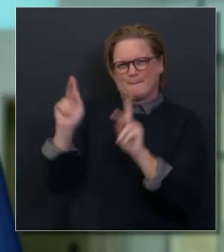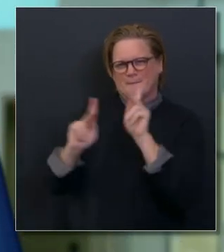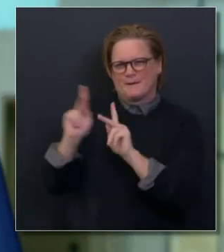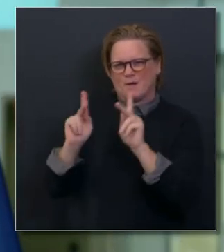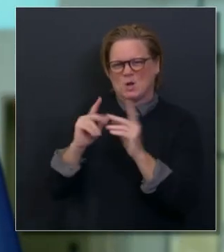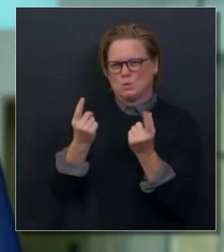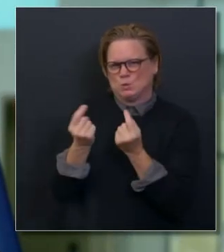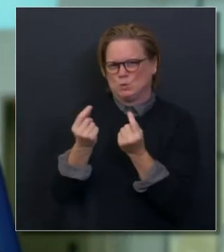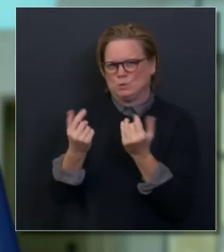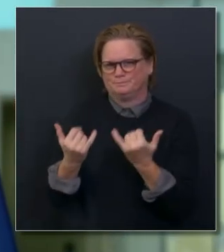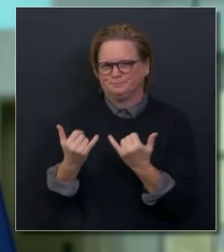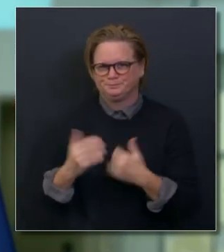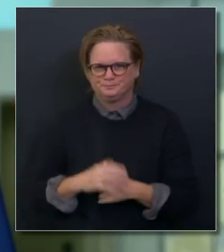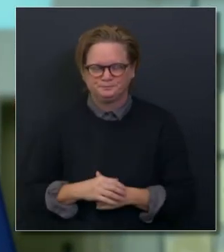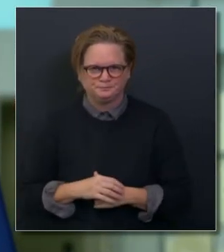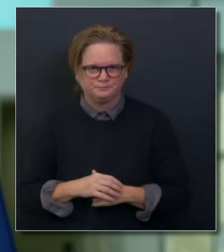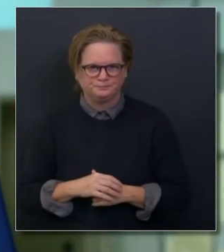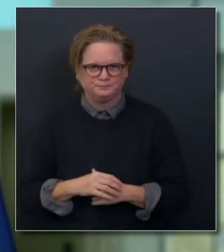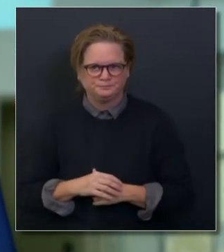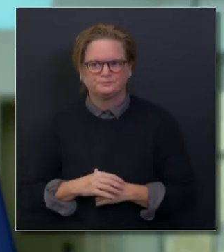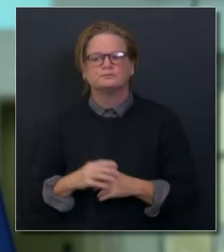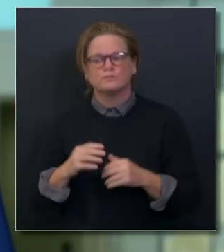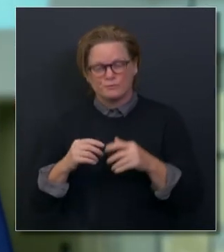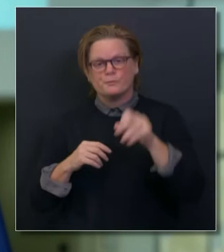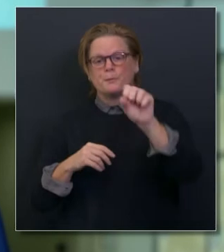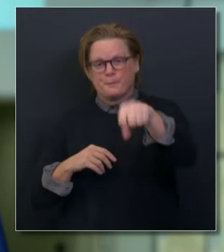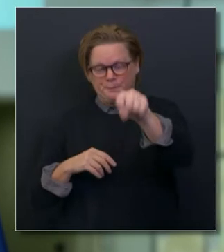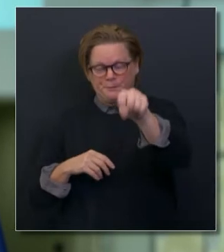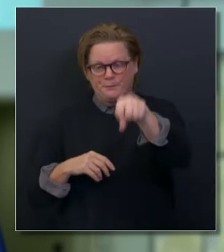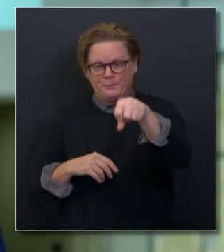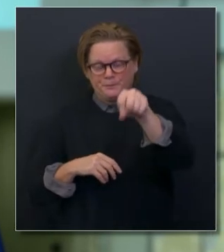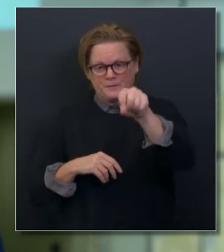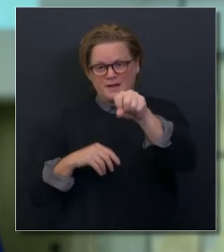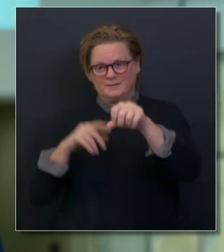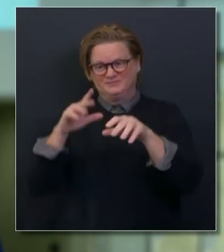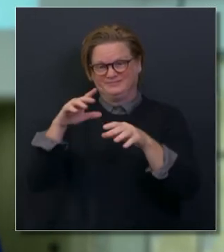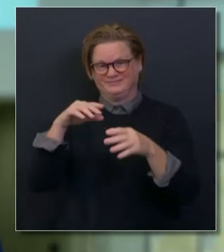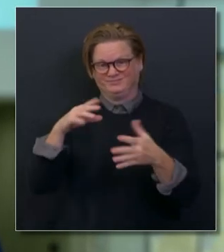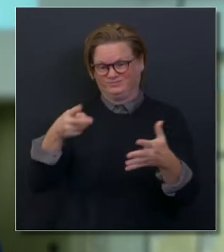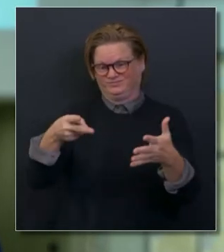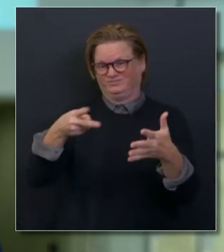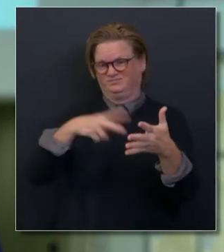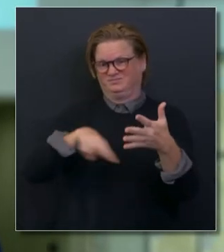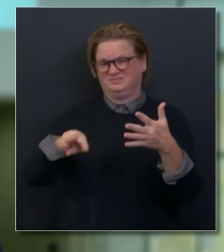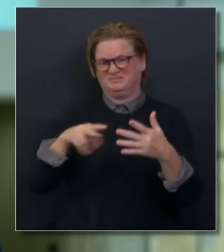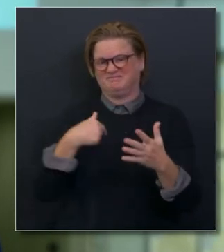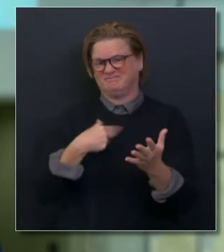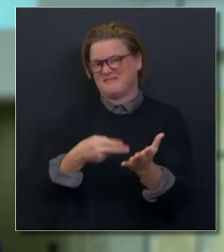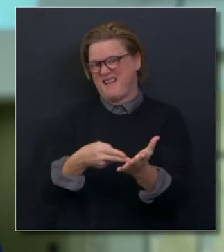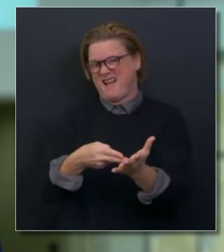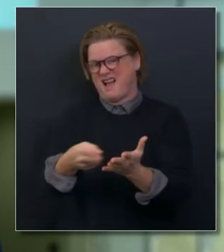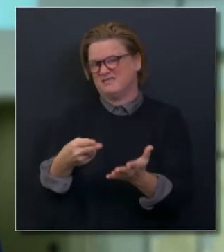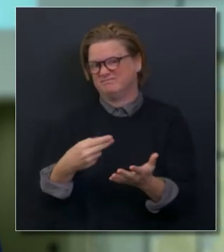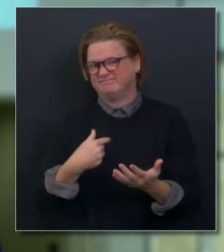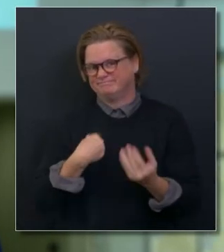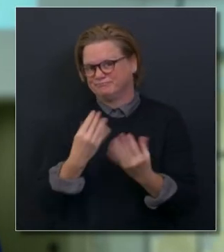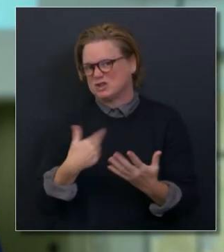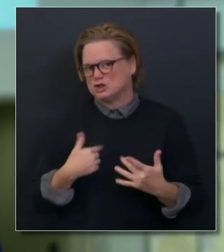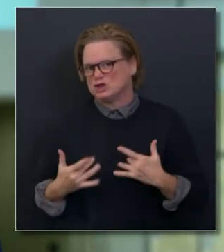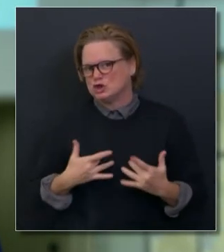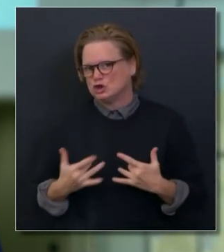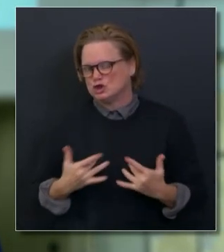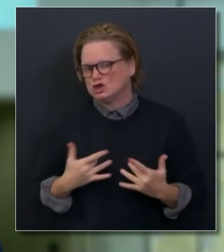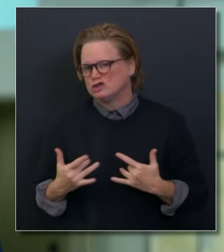Sí, gracias nuevamente, gobernador. Sí, dentro de 2 semanas sí estamos inquietos en cuanto a la capacidad